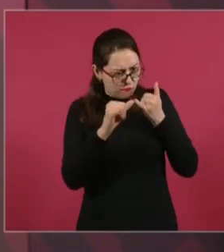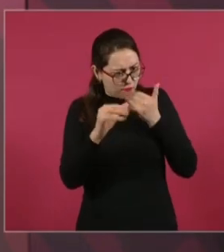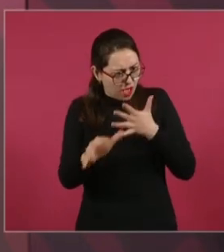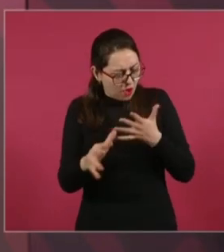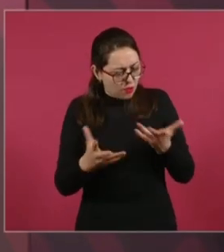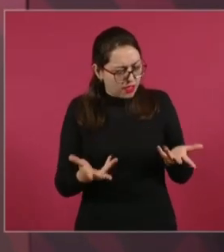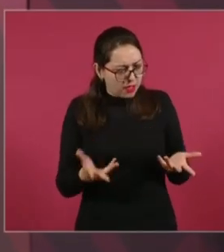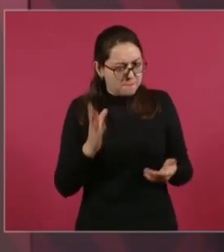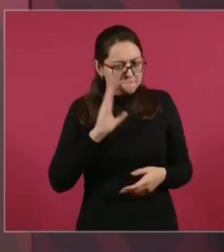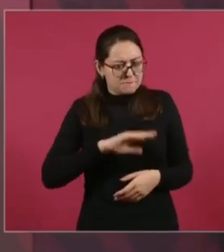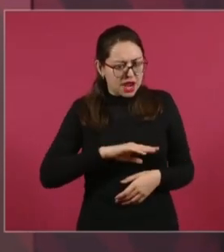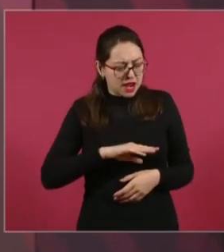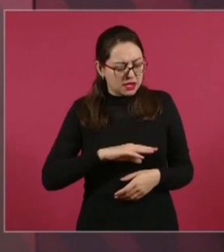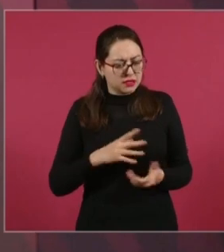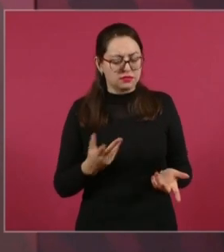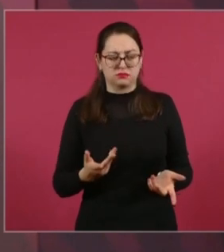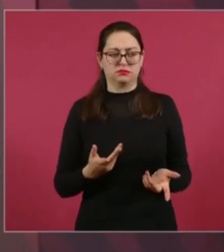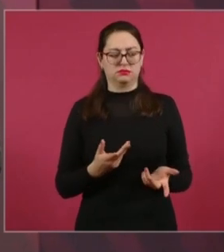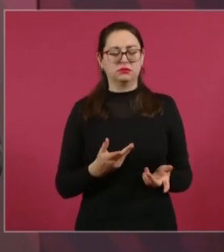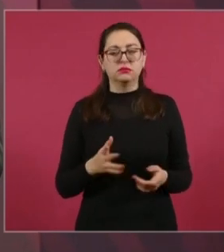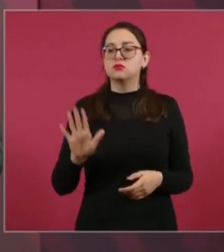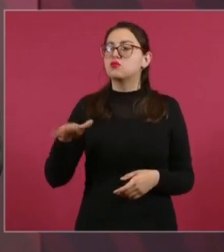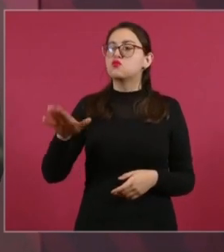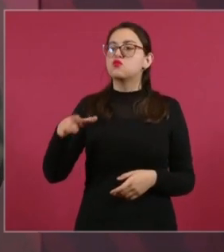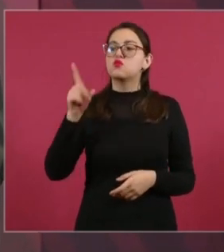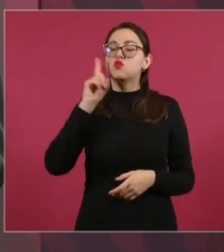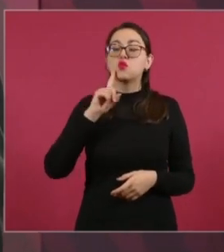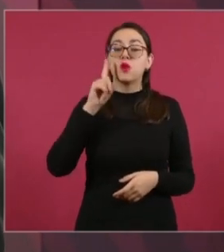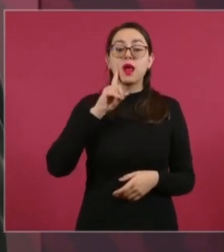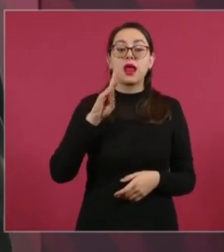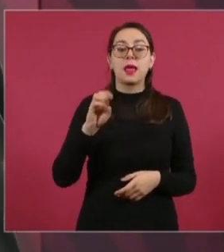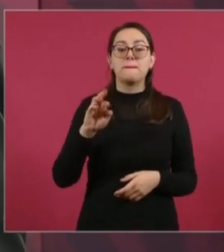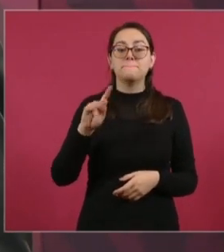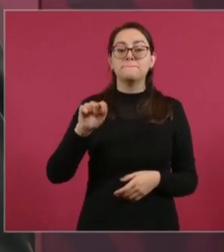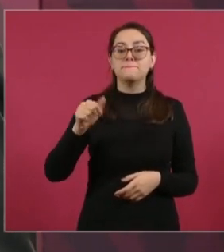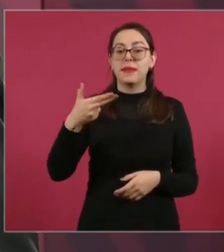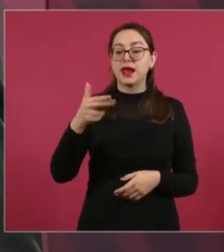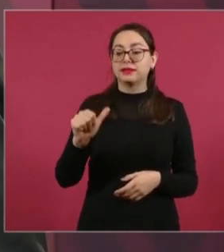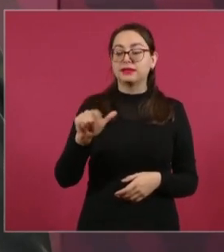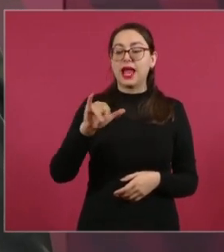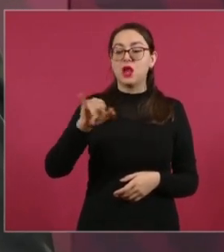Berta Luján en ese entonces y al procurador